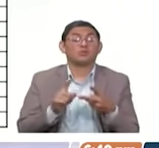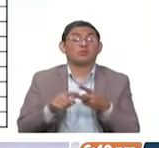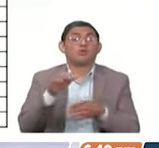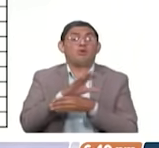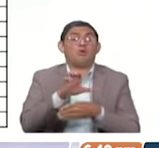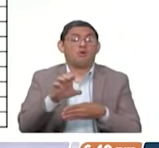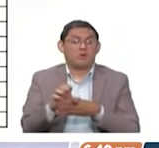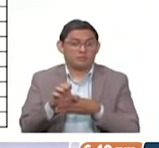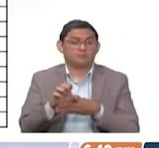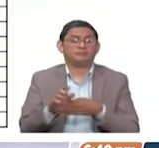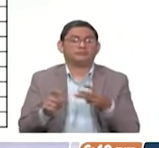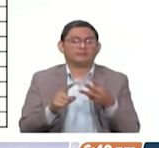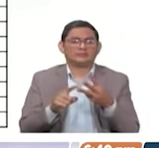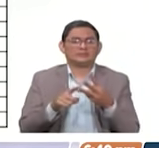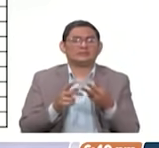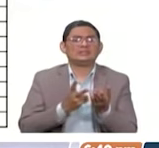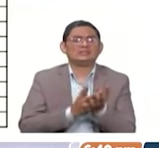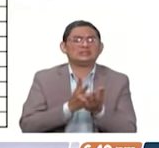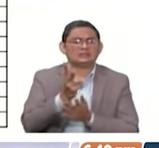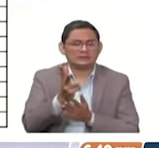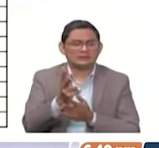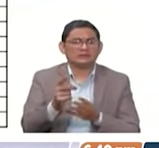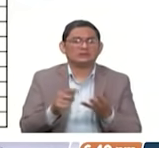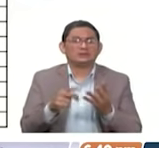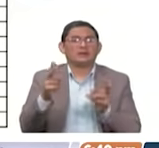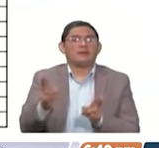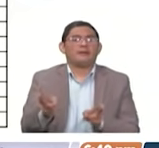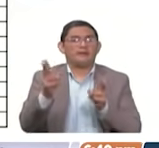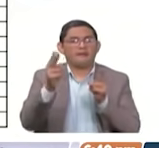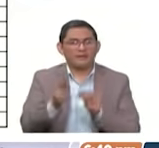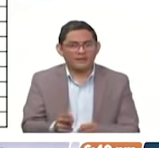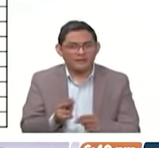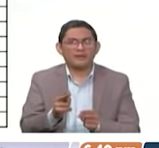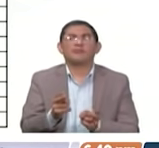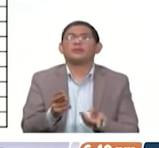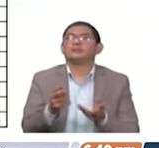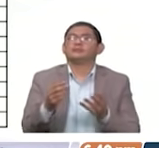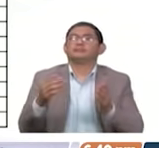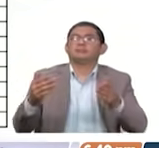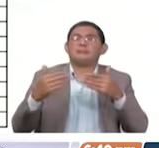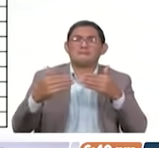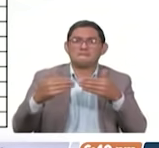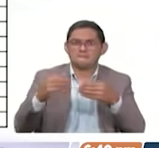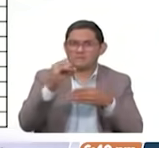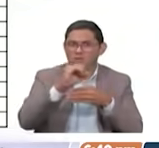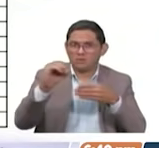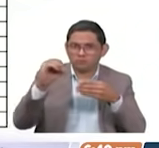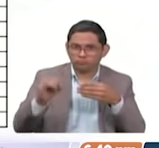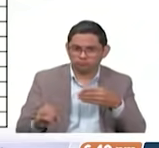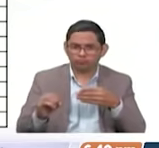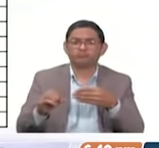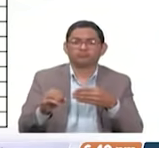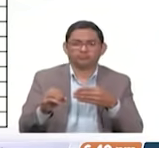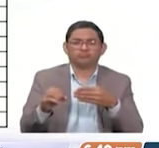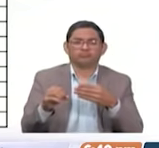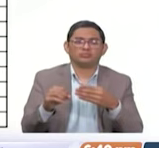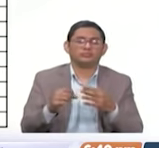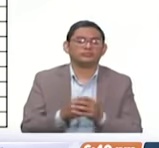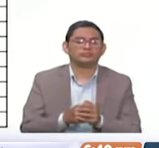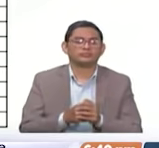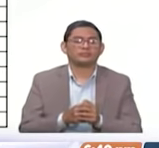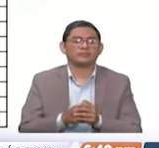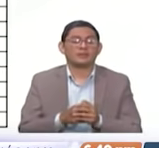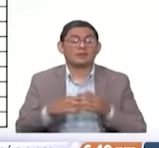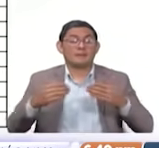en chiriquí 41 herrera 62 63 tenemos en panamá oeste 82 83